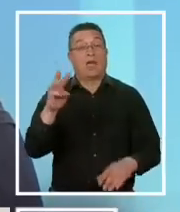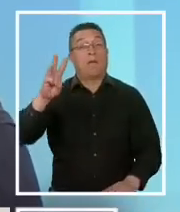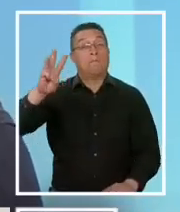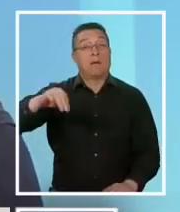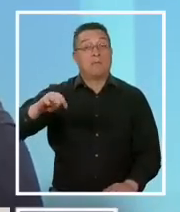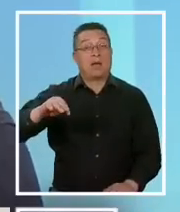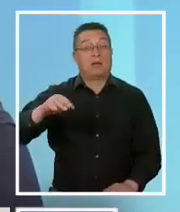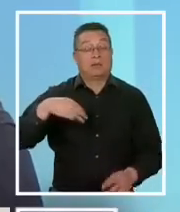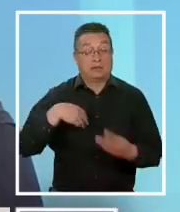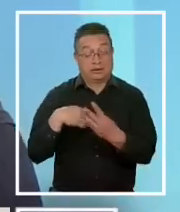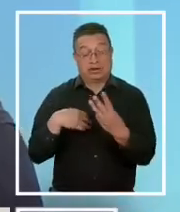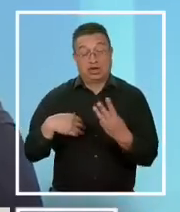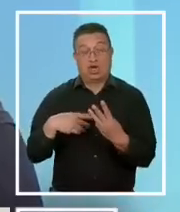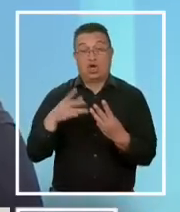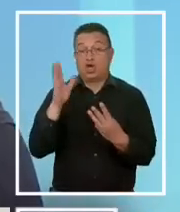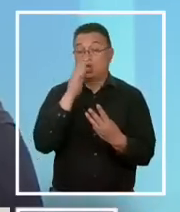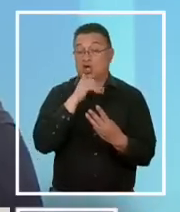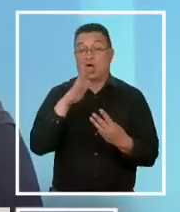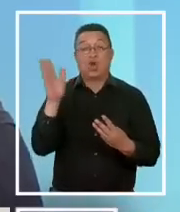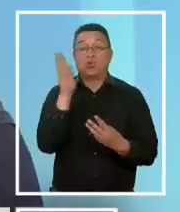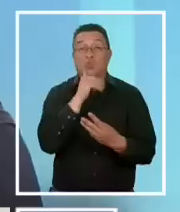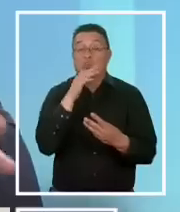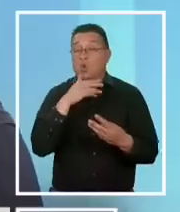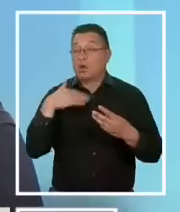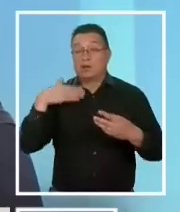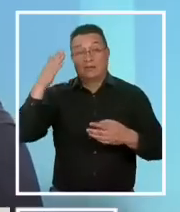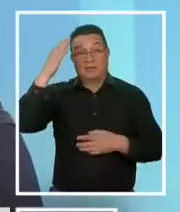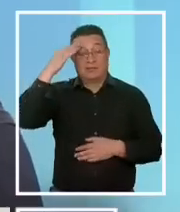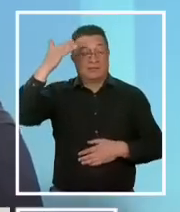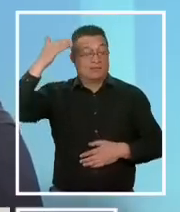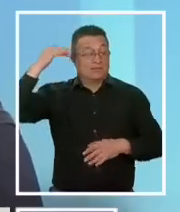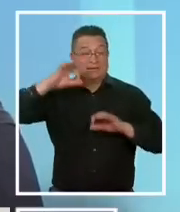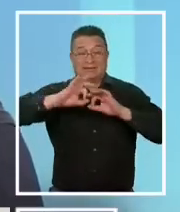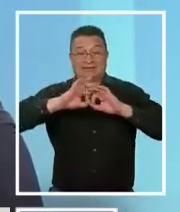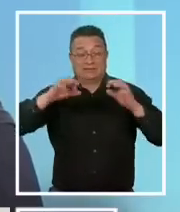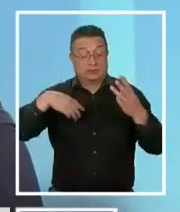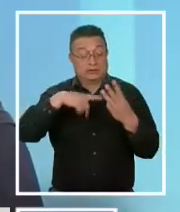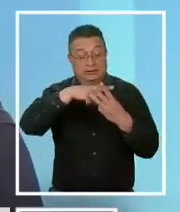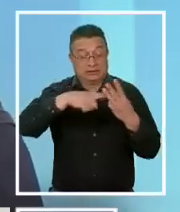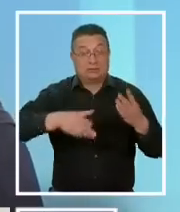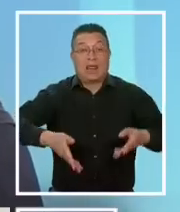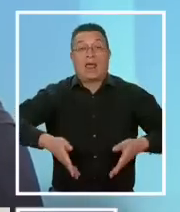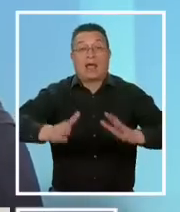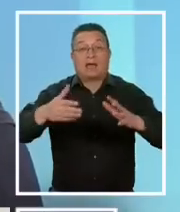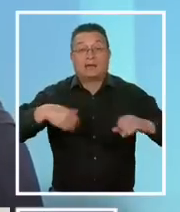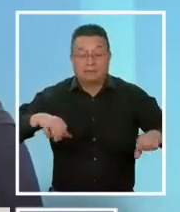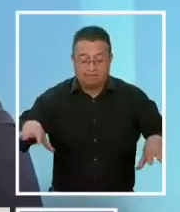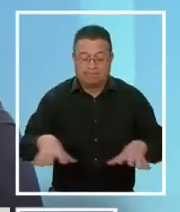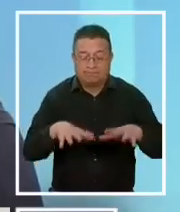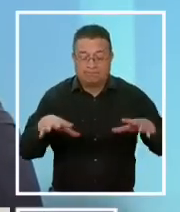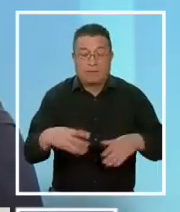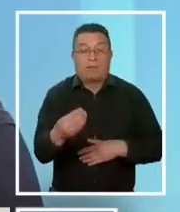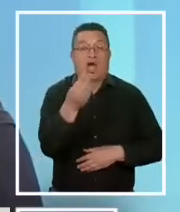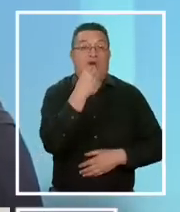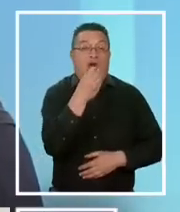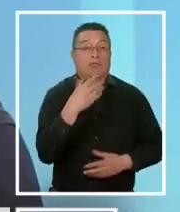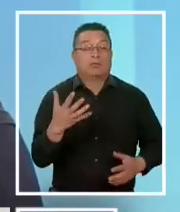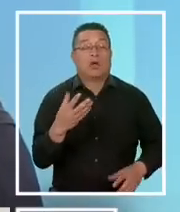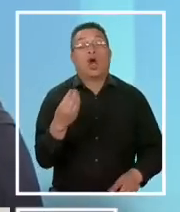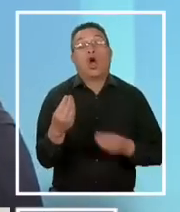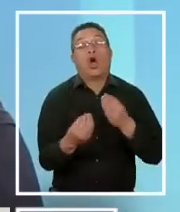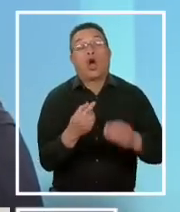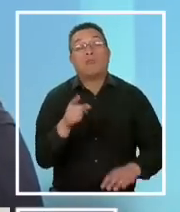si son ellos tres solos que no tienen ningún ningún recuerdo de ningún tipo están saliendo a la calle sobrevivir Cómo cómo ustedes